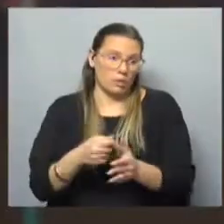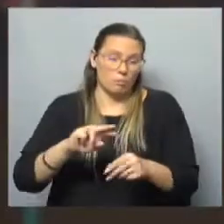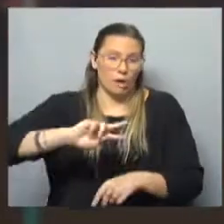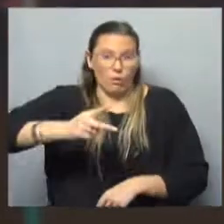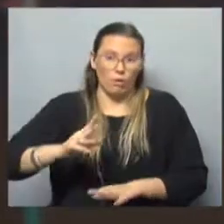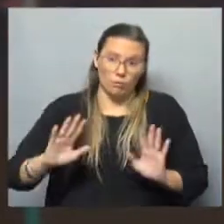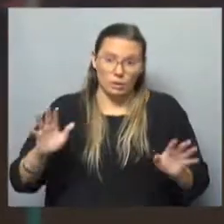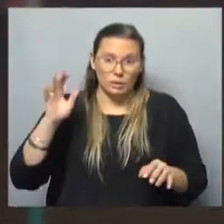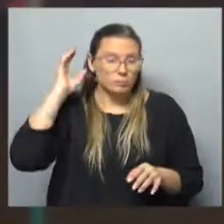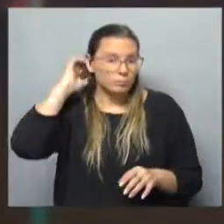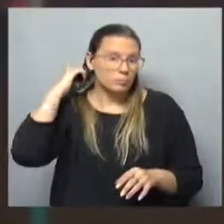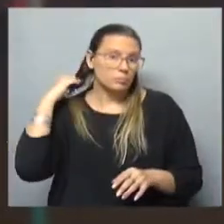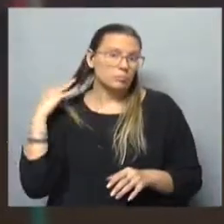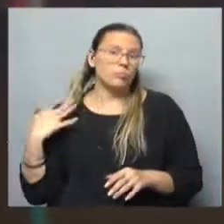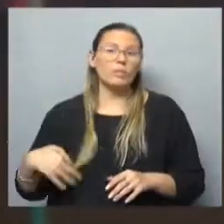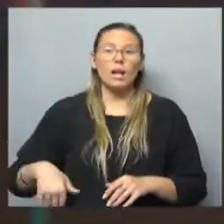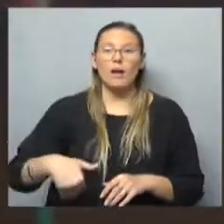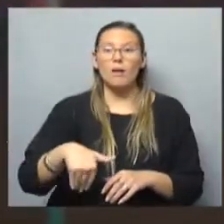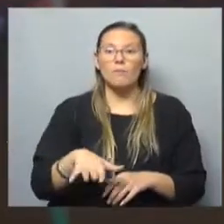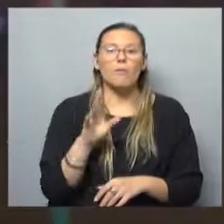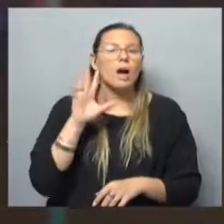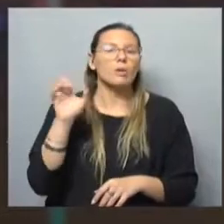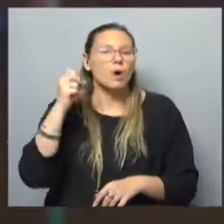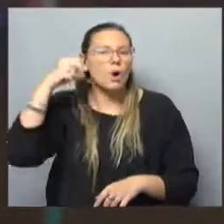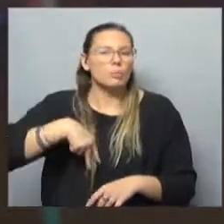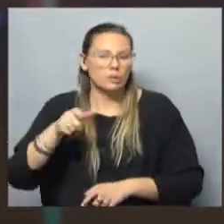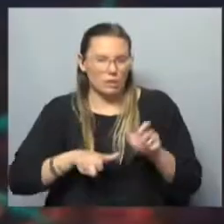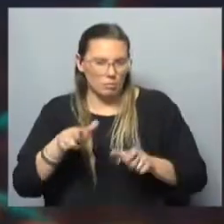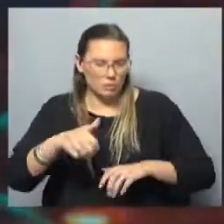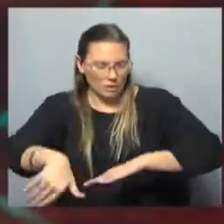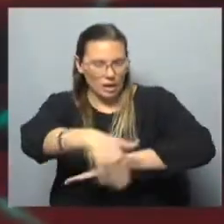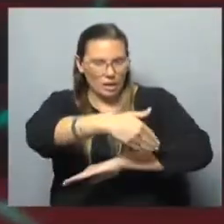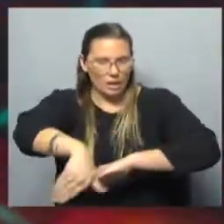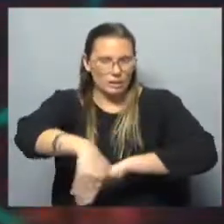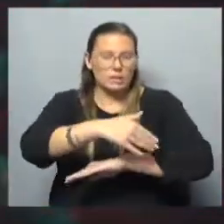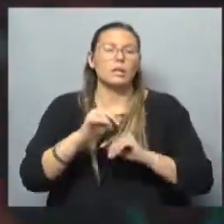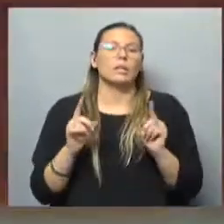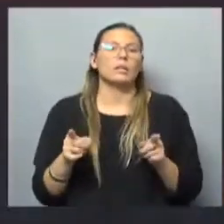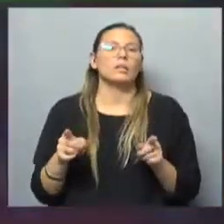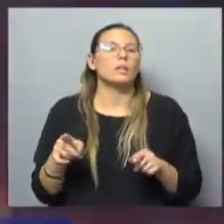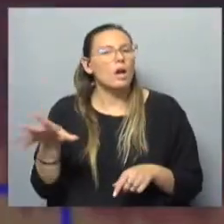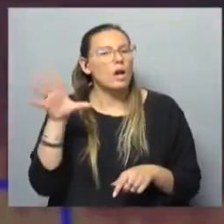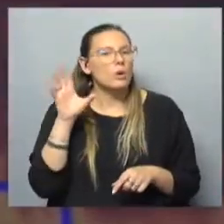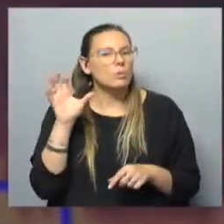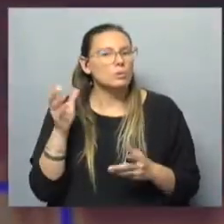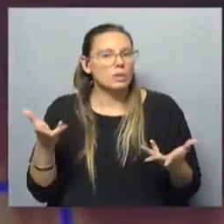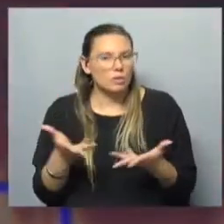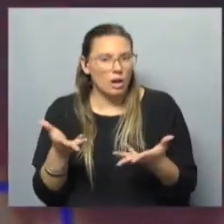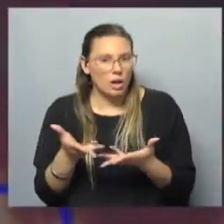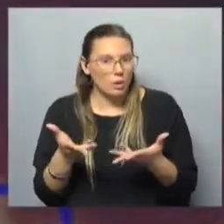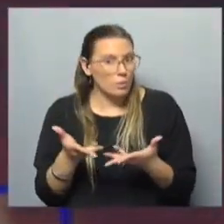sí, así que bueno, quédense ahí porque en minutitos vamos a estar escuchando la opinión de la gente en la calle. Muy bien, ¿y qué vamos a estar escuchando a partir